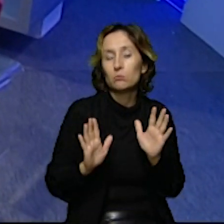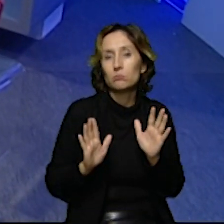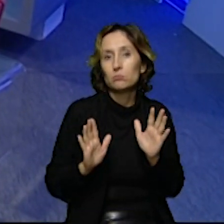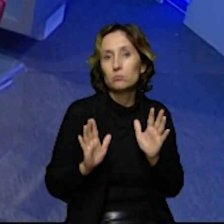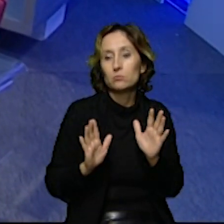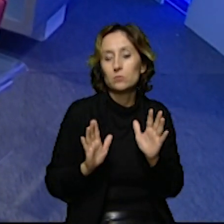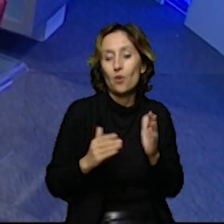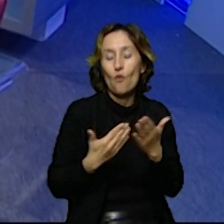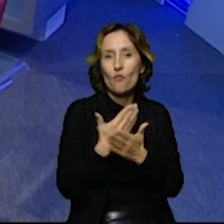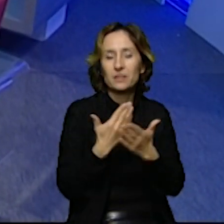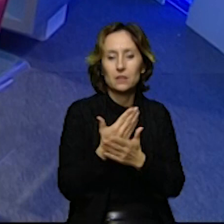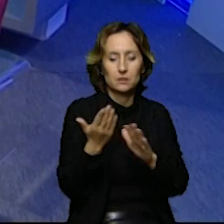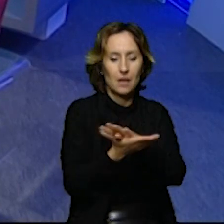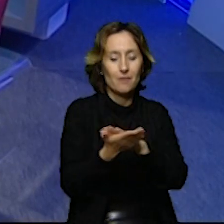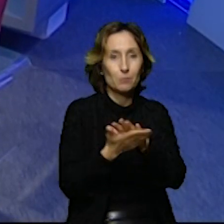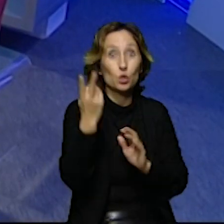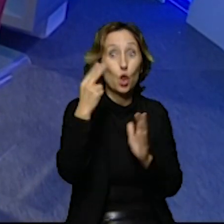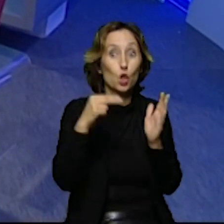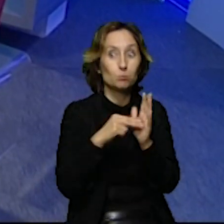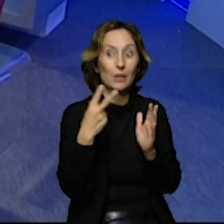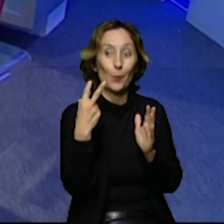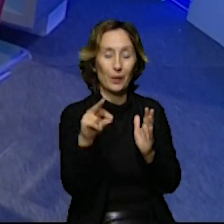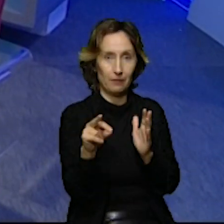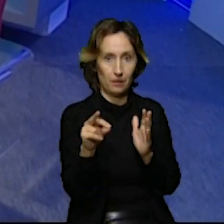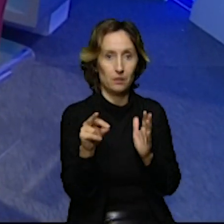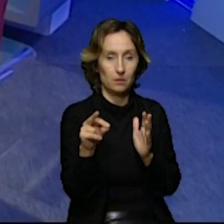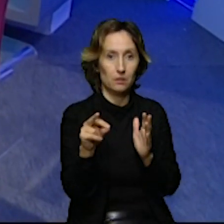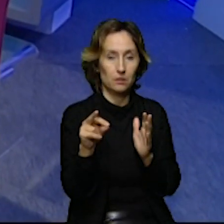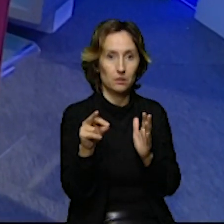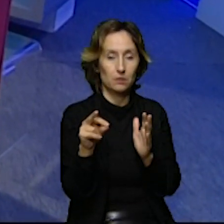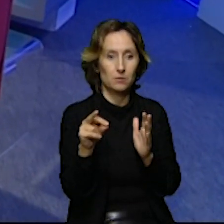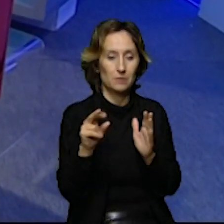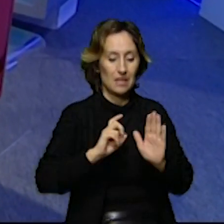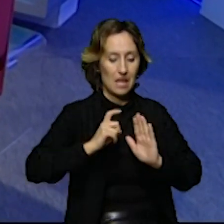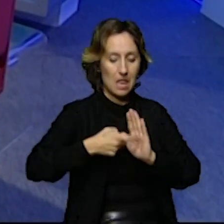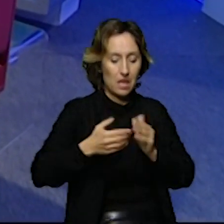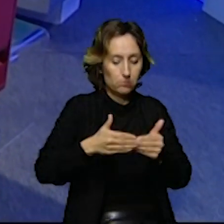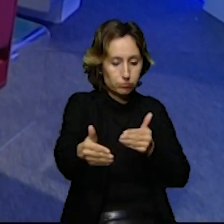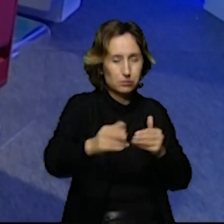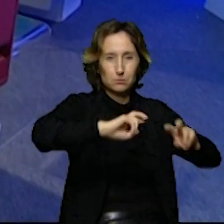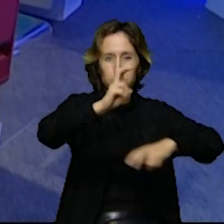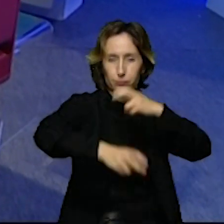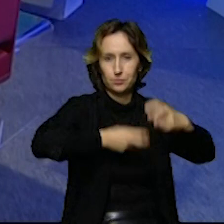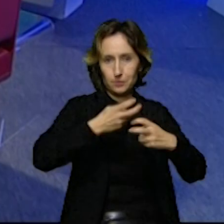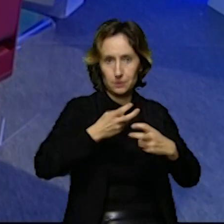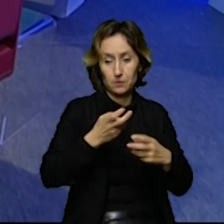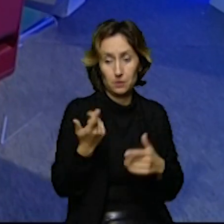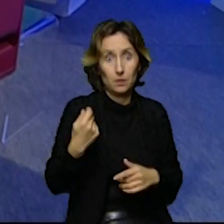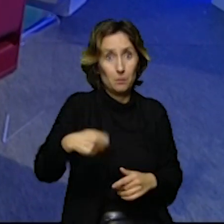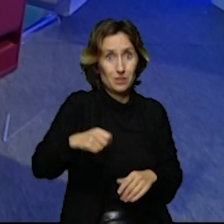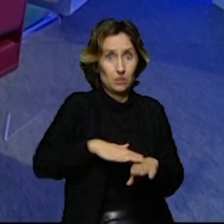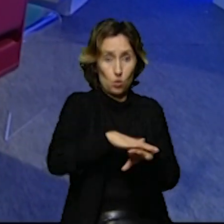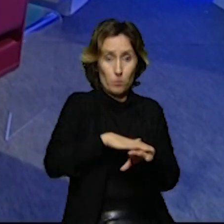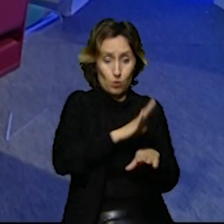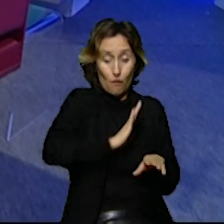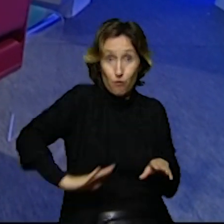de 2020 ya empezar a cambiar completamente la legislación, estamos hablando ya, el propio presidente del gobierno